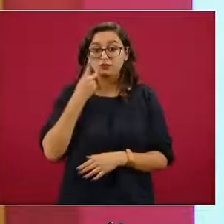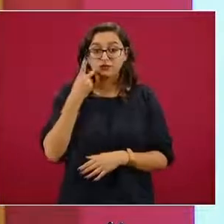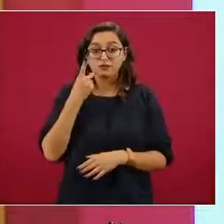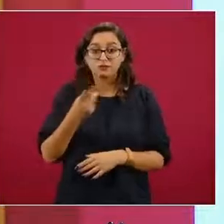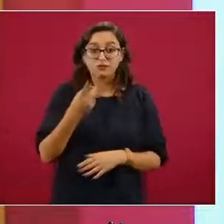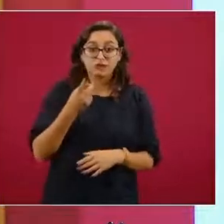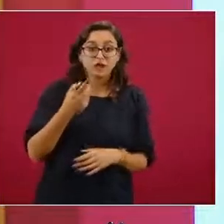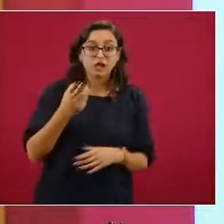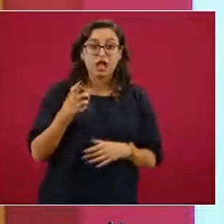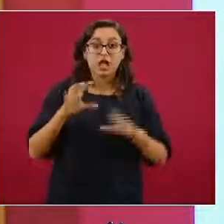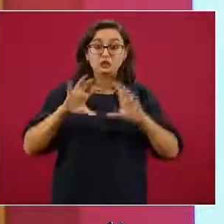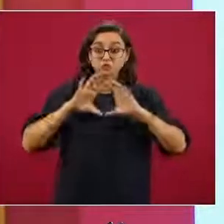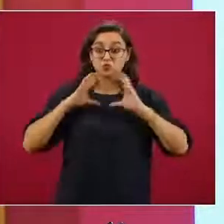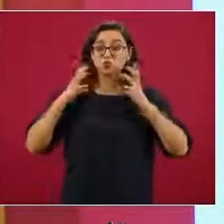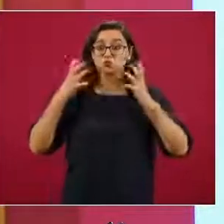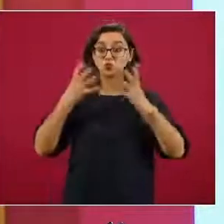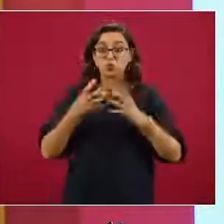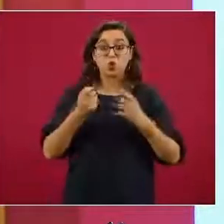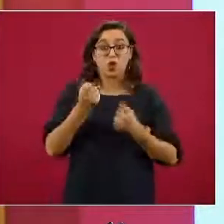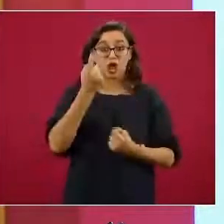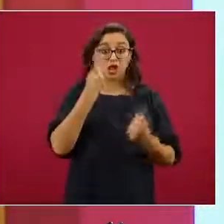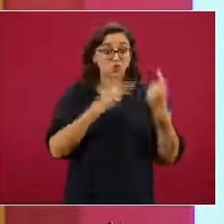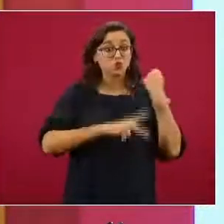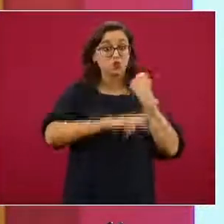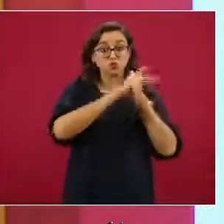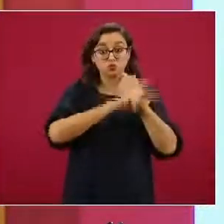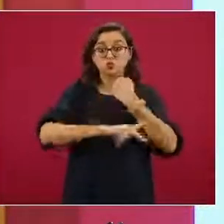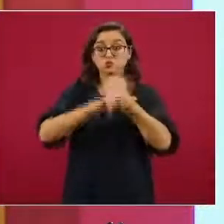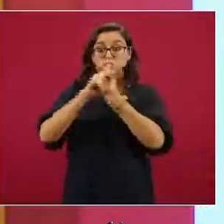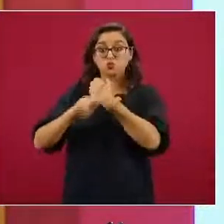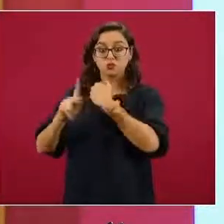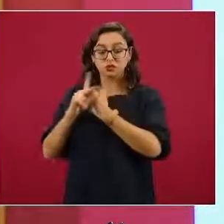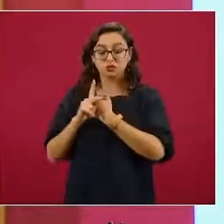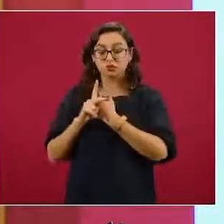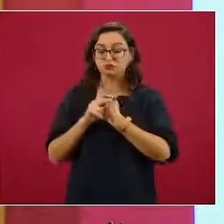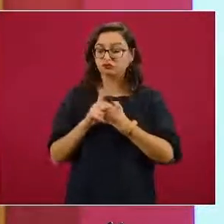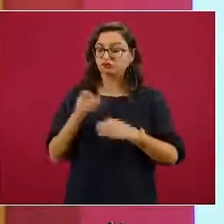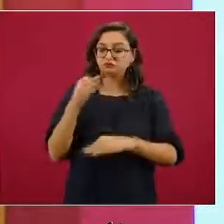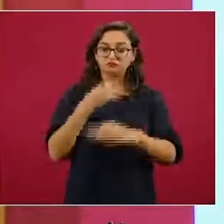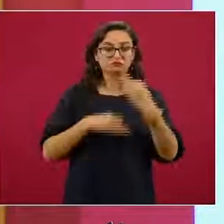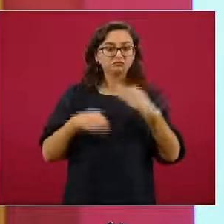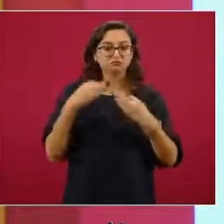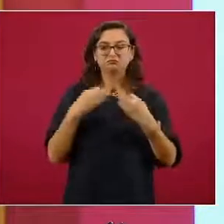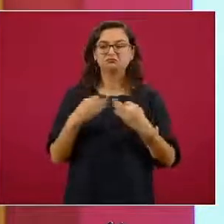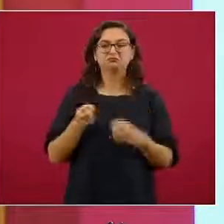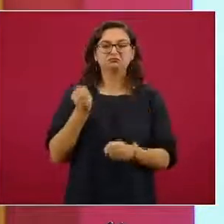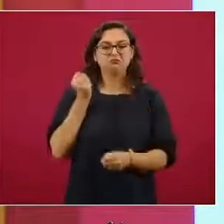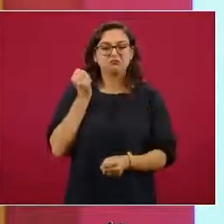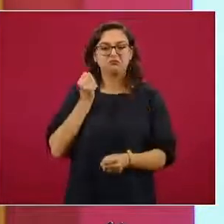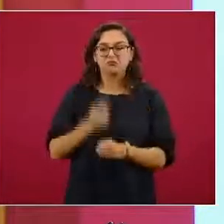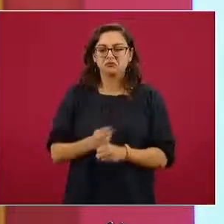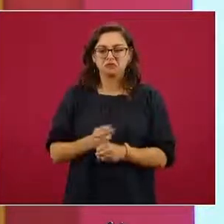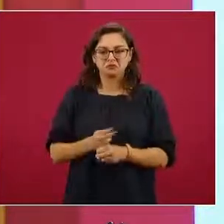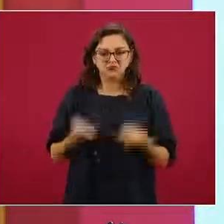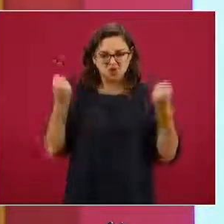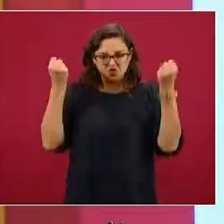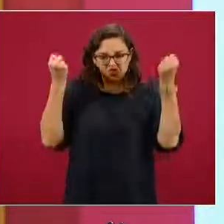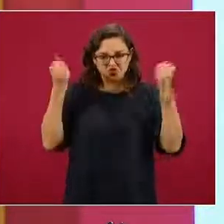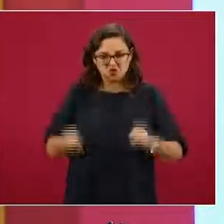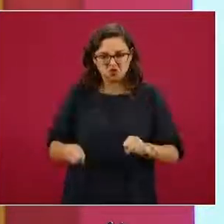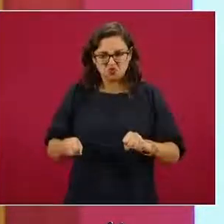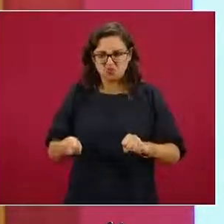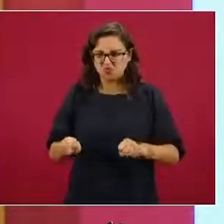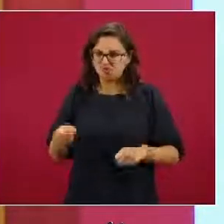algunas sociedades del mundo, en algunos países, optaron muy tempranamente por acciones de tipo coercitivo, es